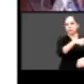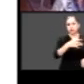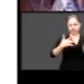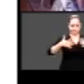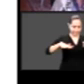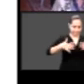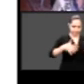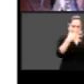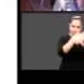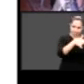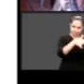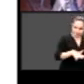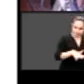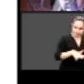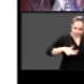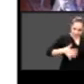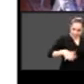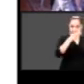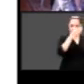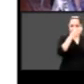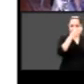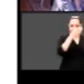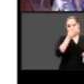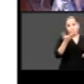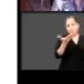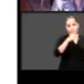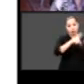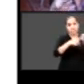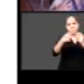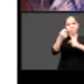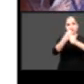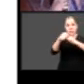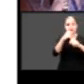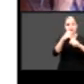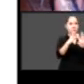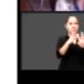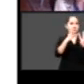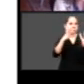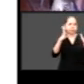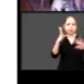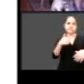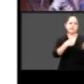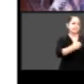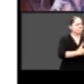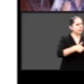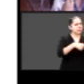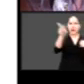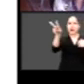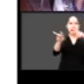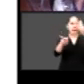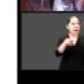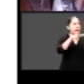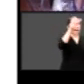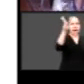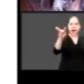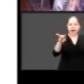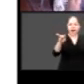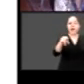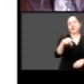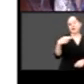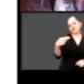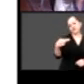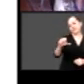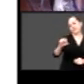en la cola para pagar en la tienda entonces el niño empieza hace eso que llamamos el saque nos